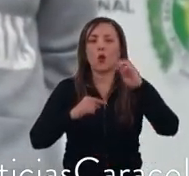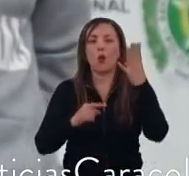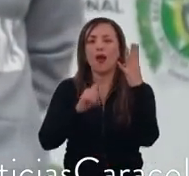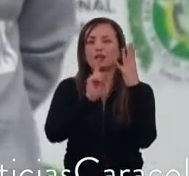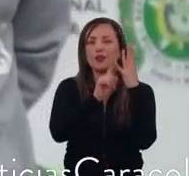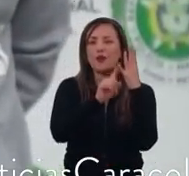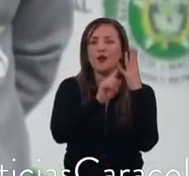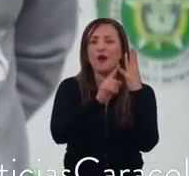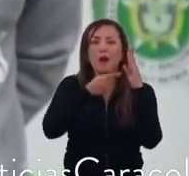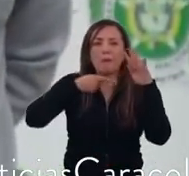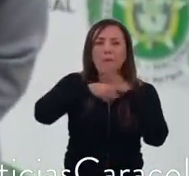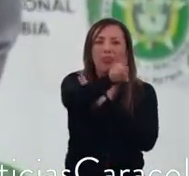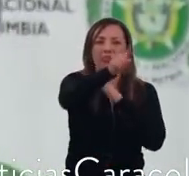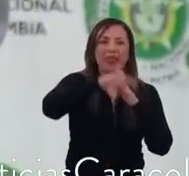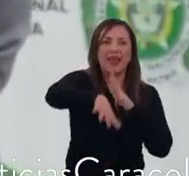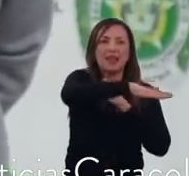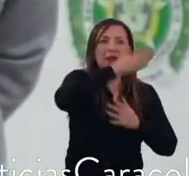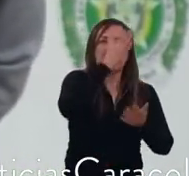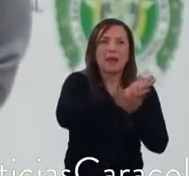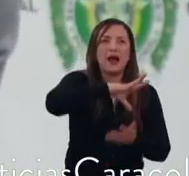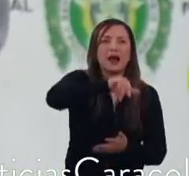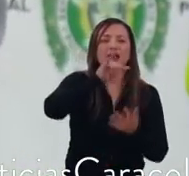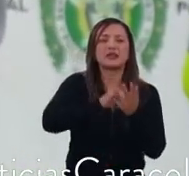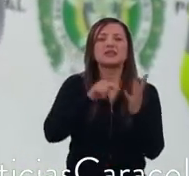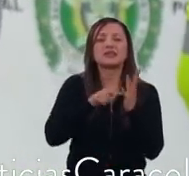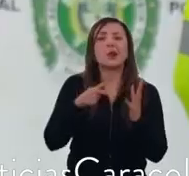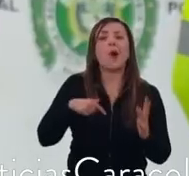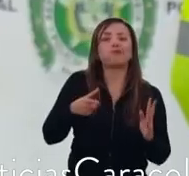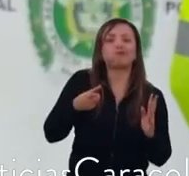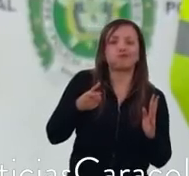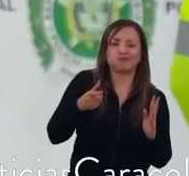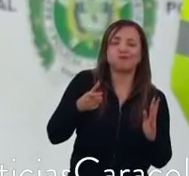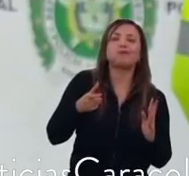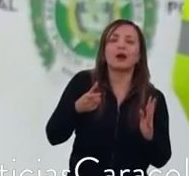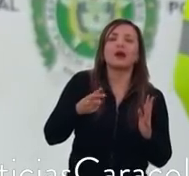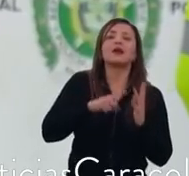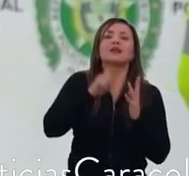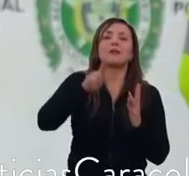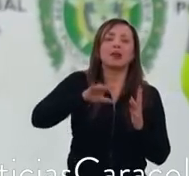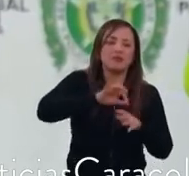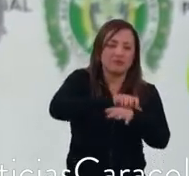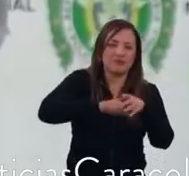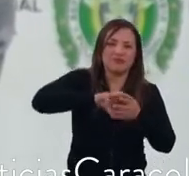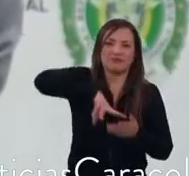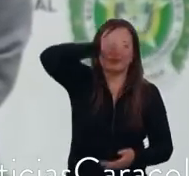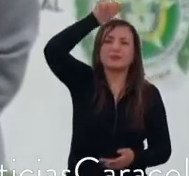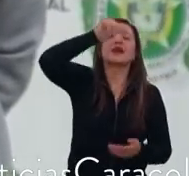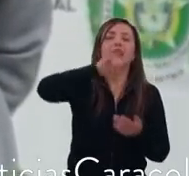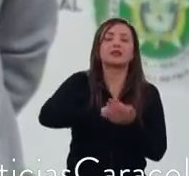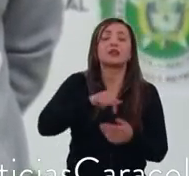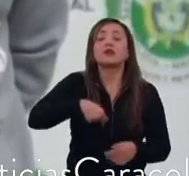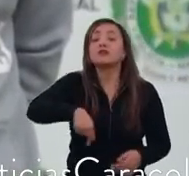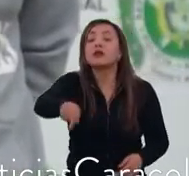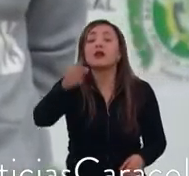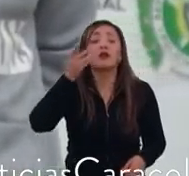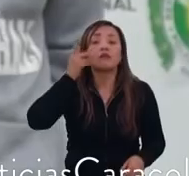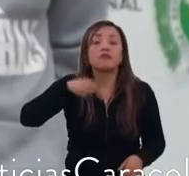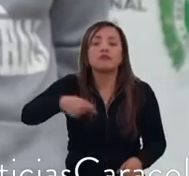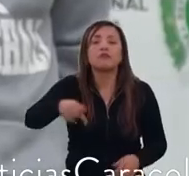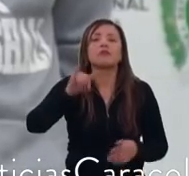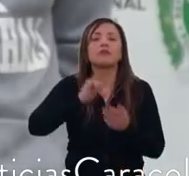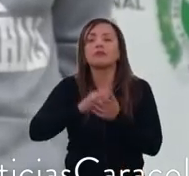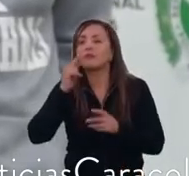delincuente que logró huir del lugar con la presunta arma de fuego y también con la joya hurtada, y que en los próximos días estarán